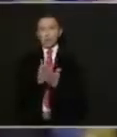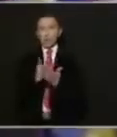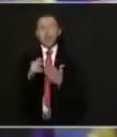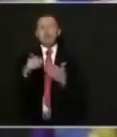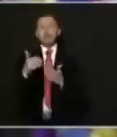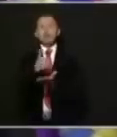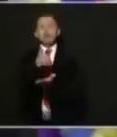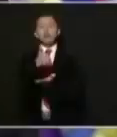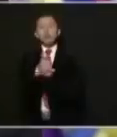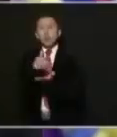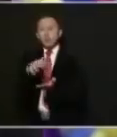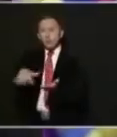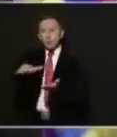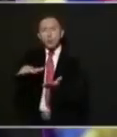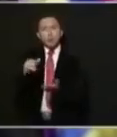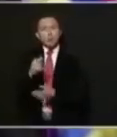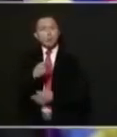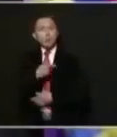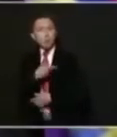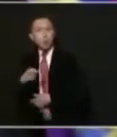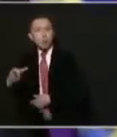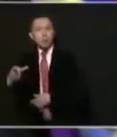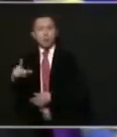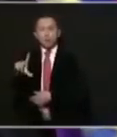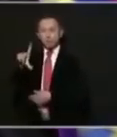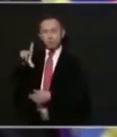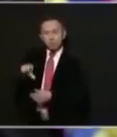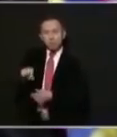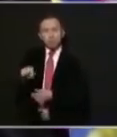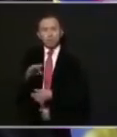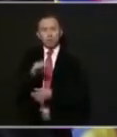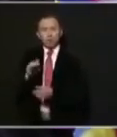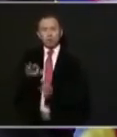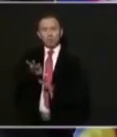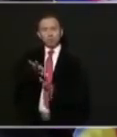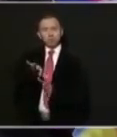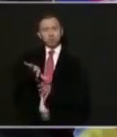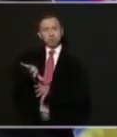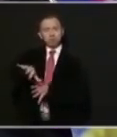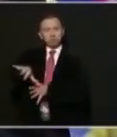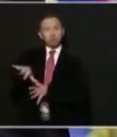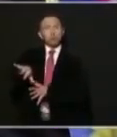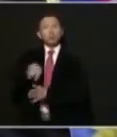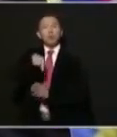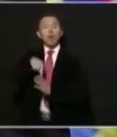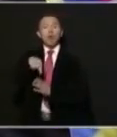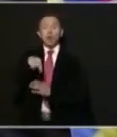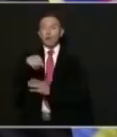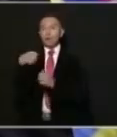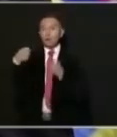en colonias pobres, marginadas de la frontera norte,